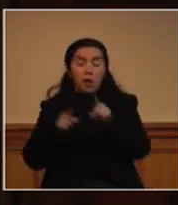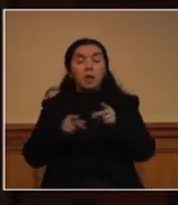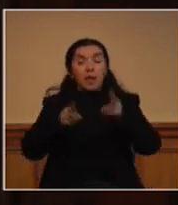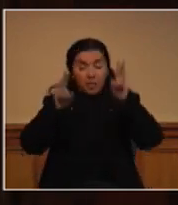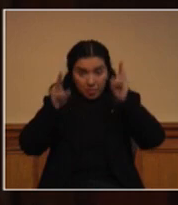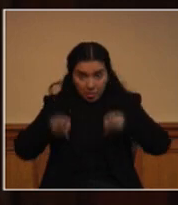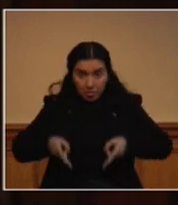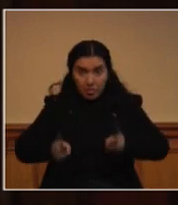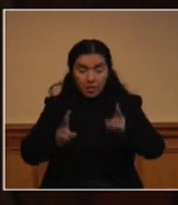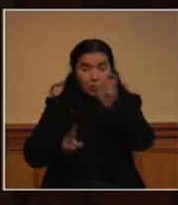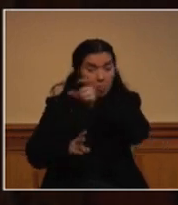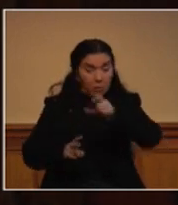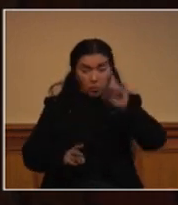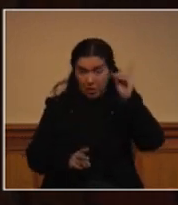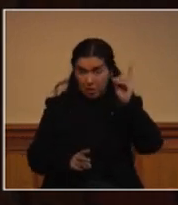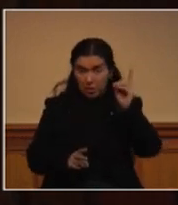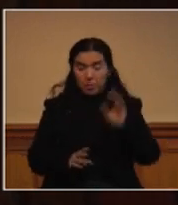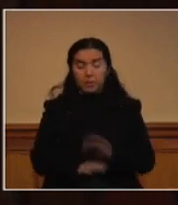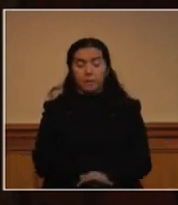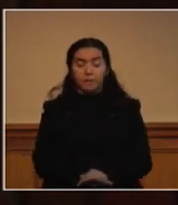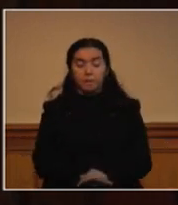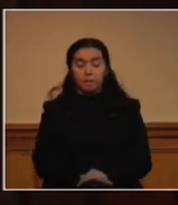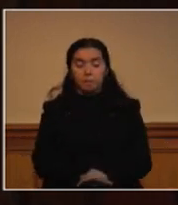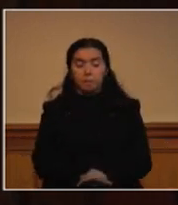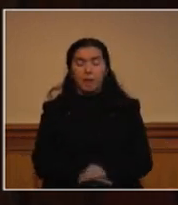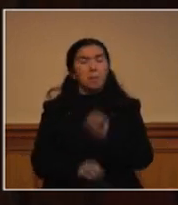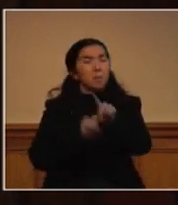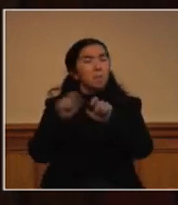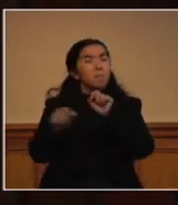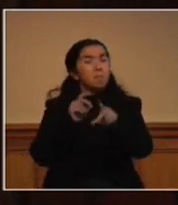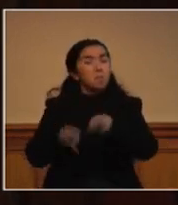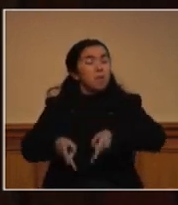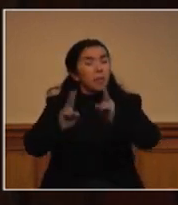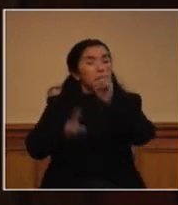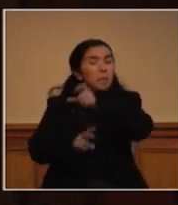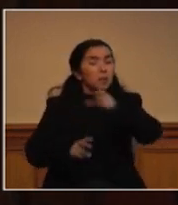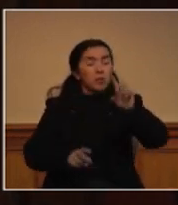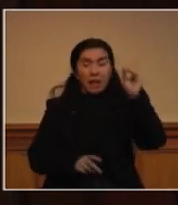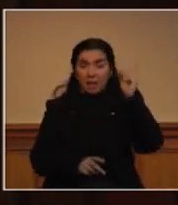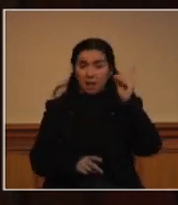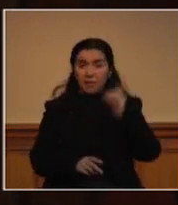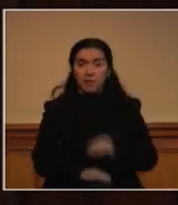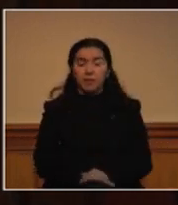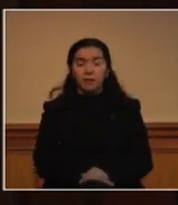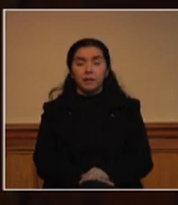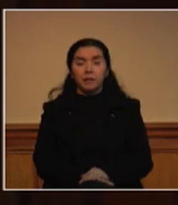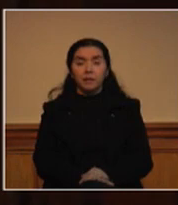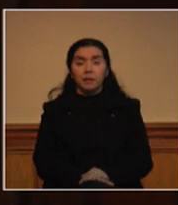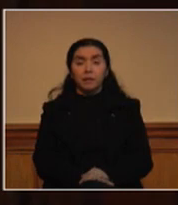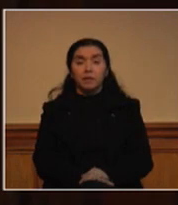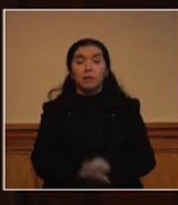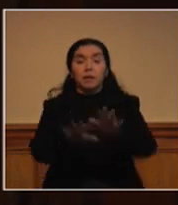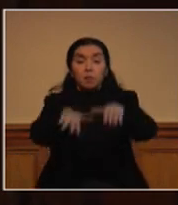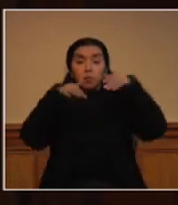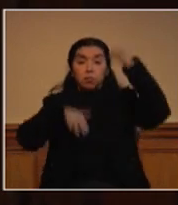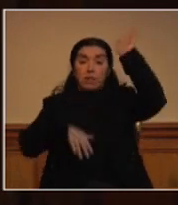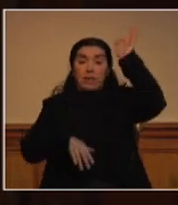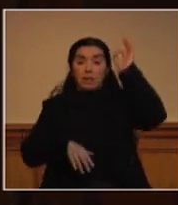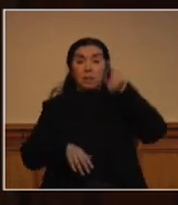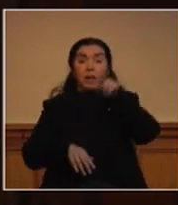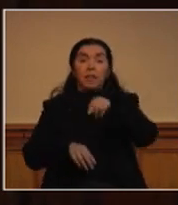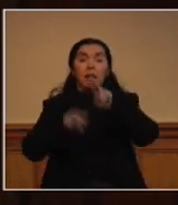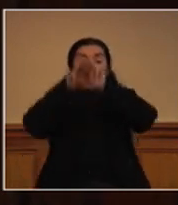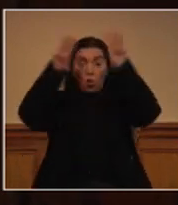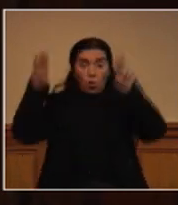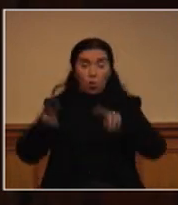de las personas con discapacidad. Y para defender los derechos de las personas con discapacidad, en la Asamblea General de Naciones Unidas, en